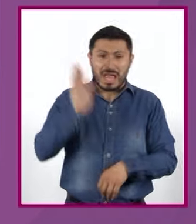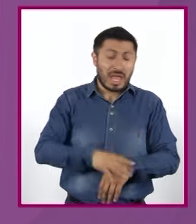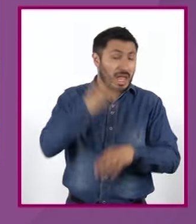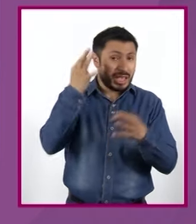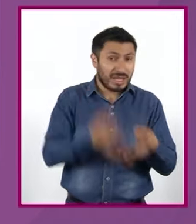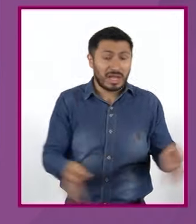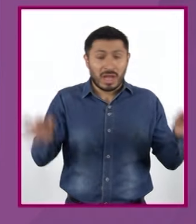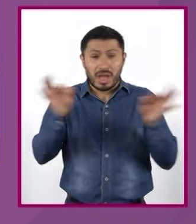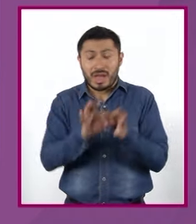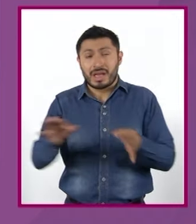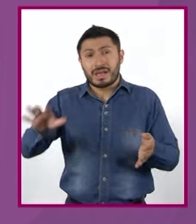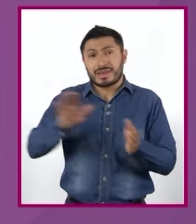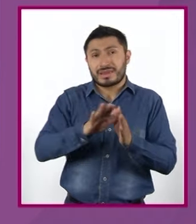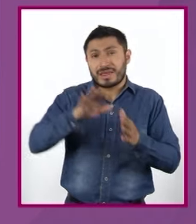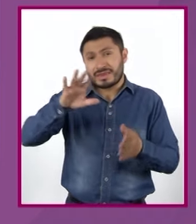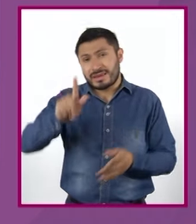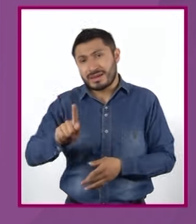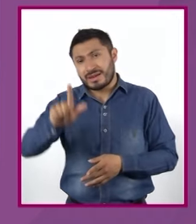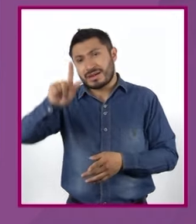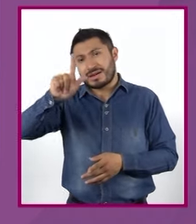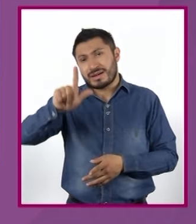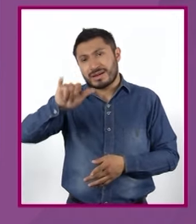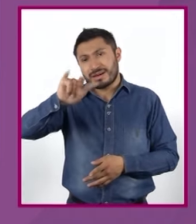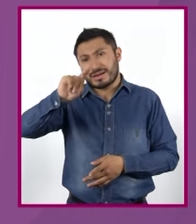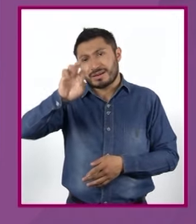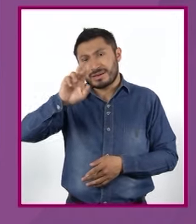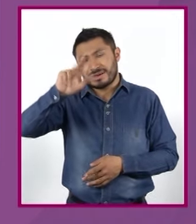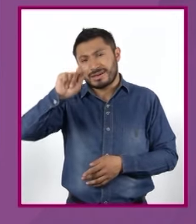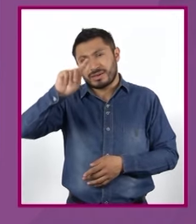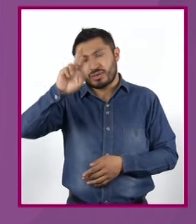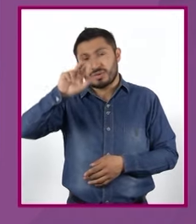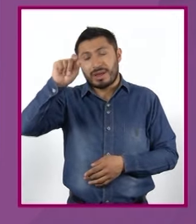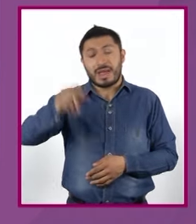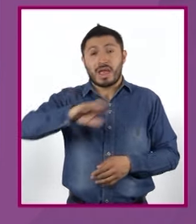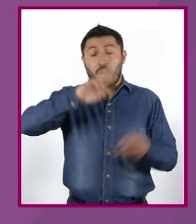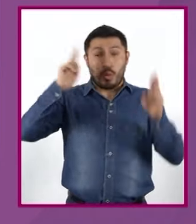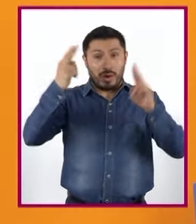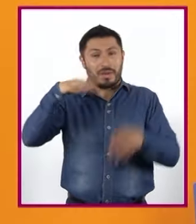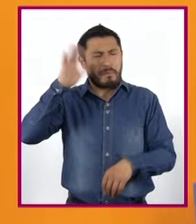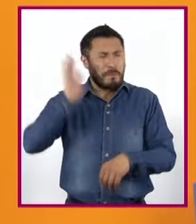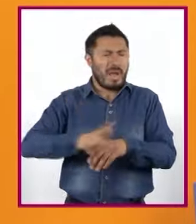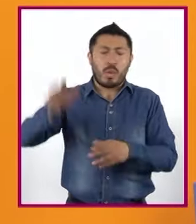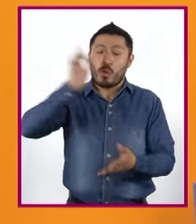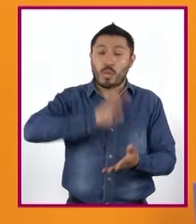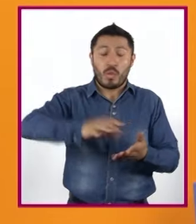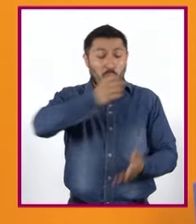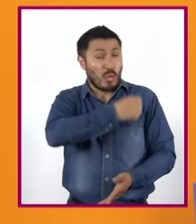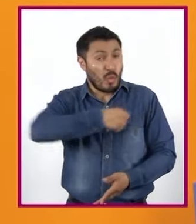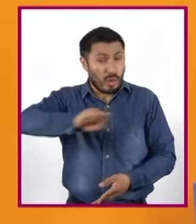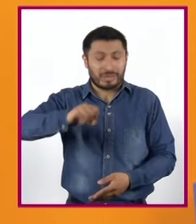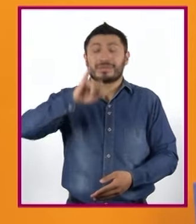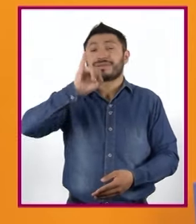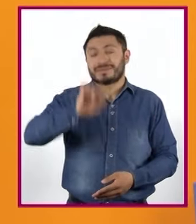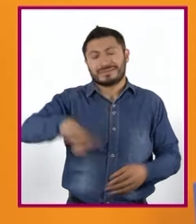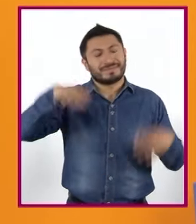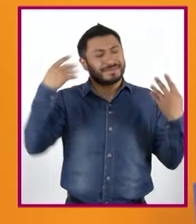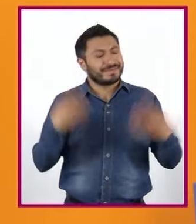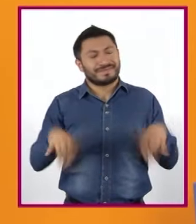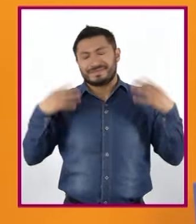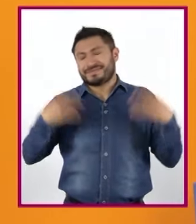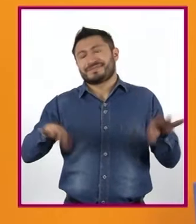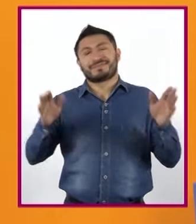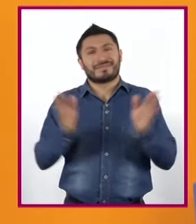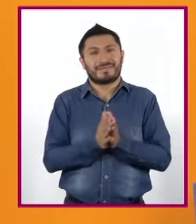literatura universal, además de ser una de las más leídas. Claro, es inevitable